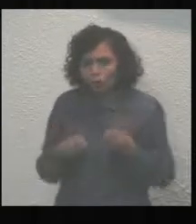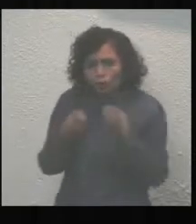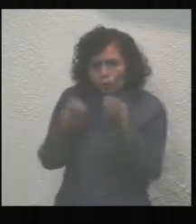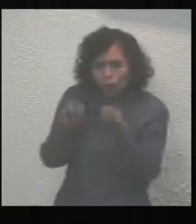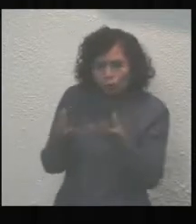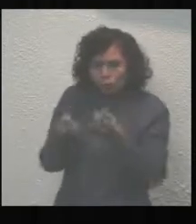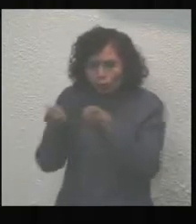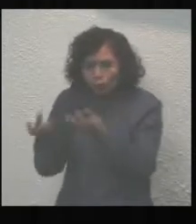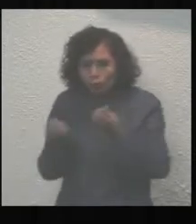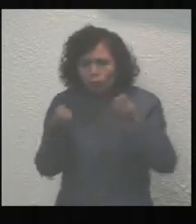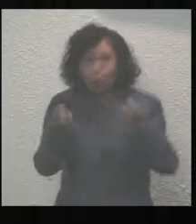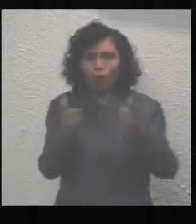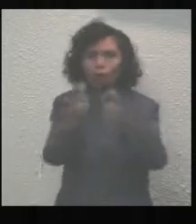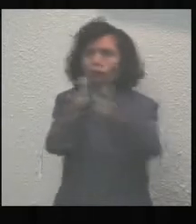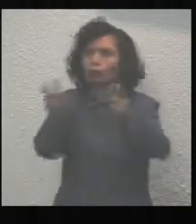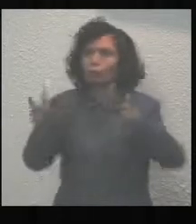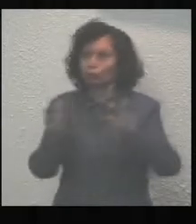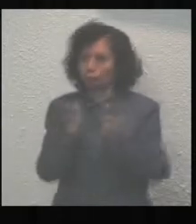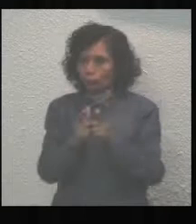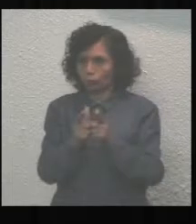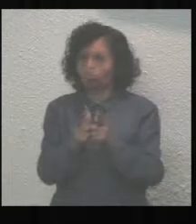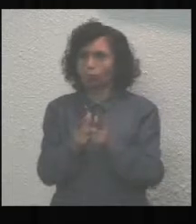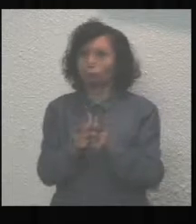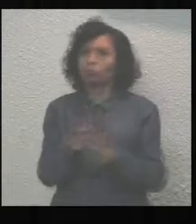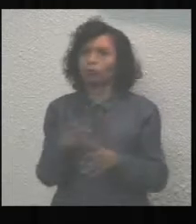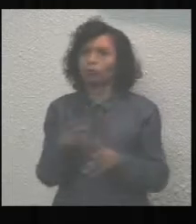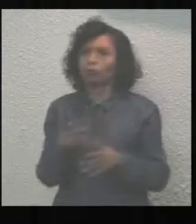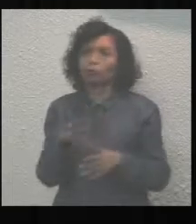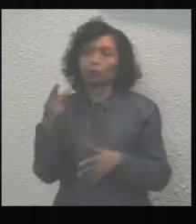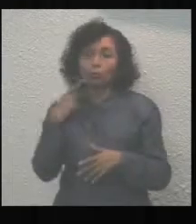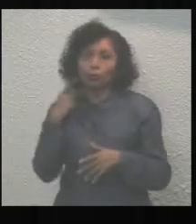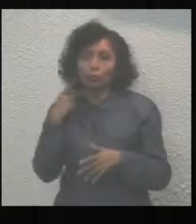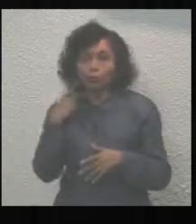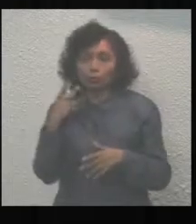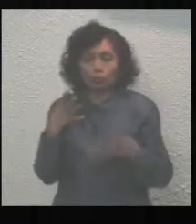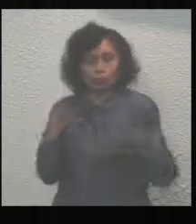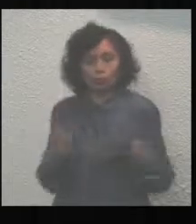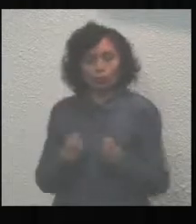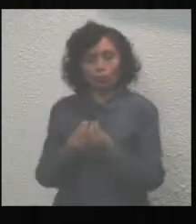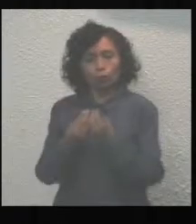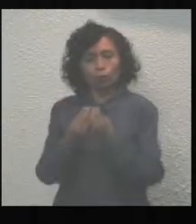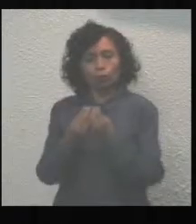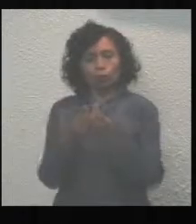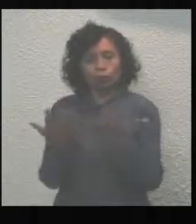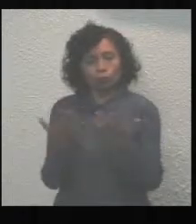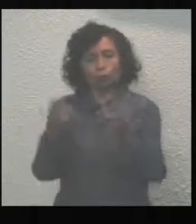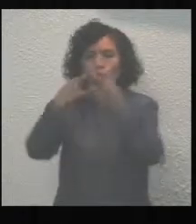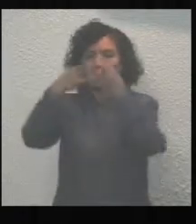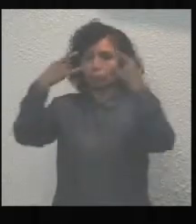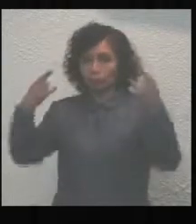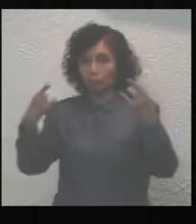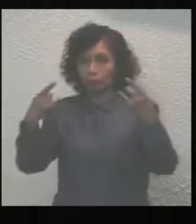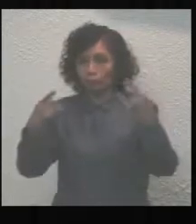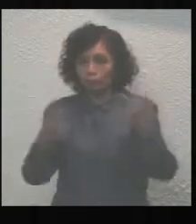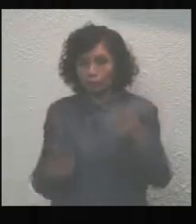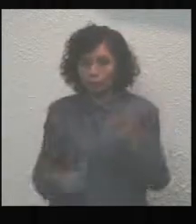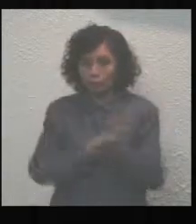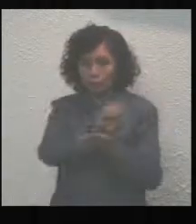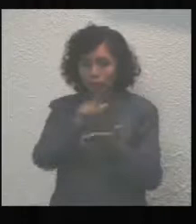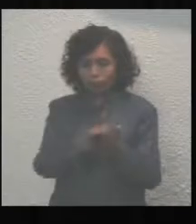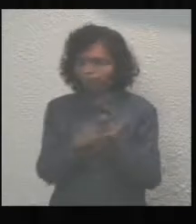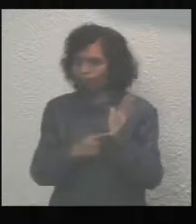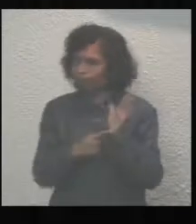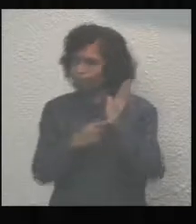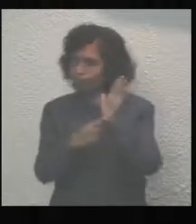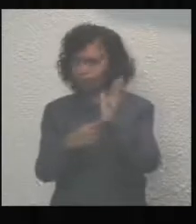los partidos aliados en nuestra coalición Juntos hacemos historia la responsabilidad de dar certeza legislativa y